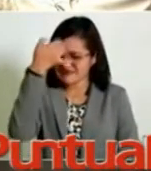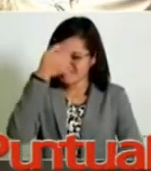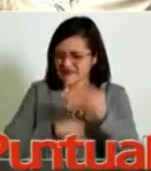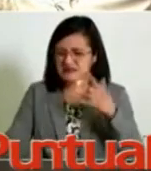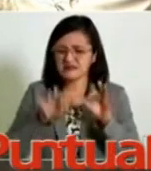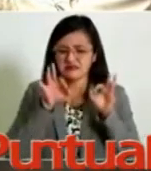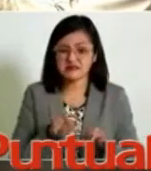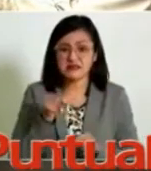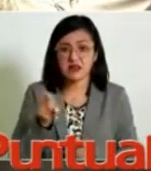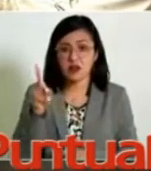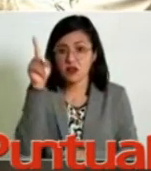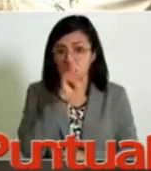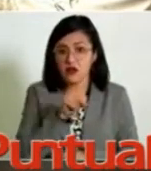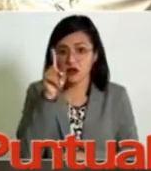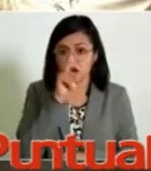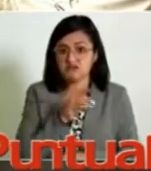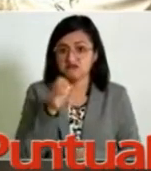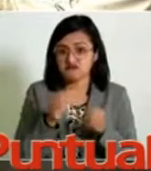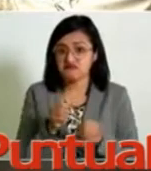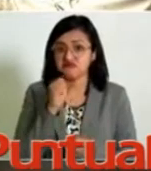consejo de la judicatura